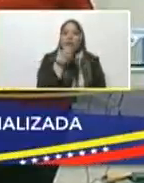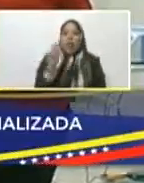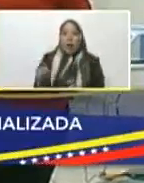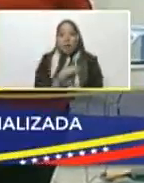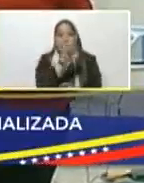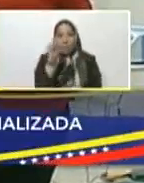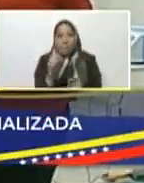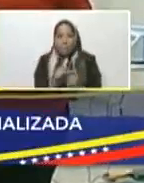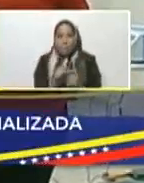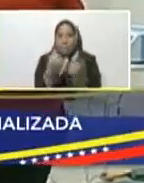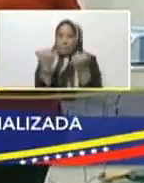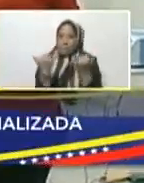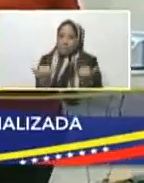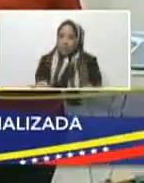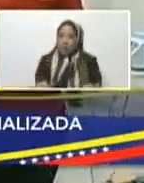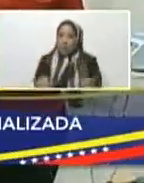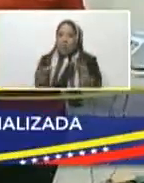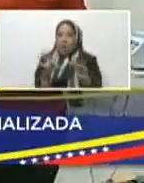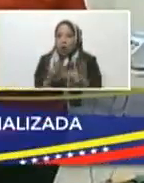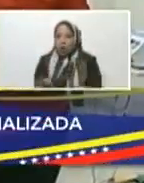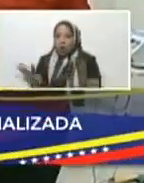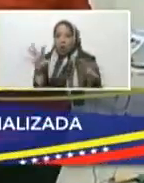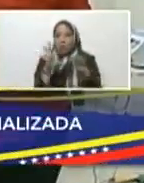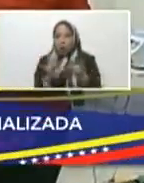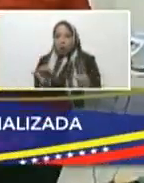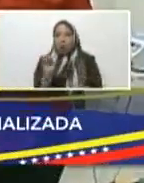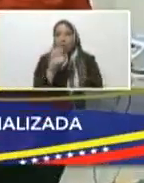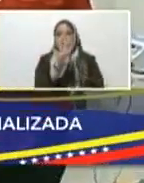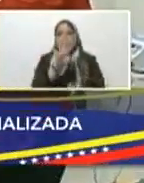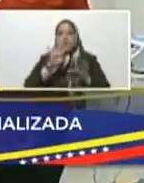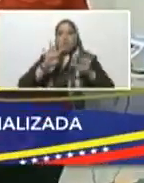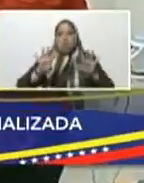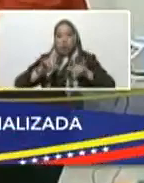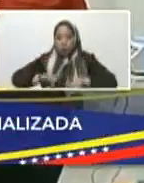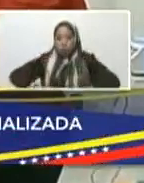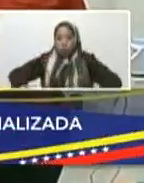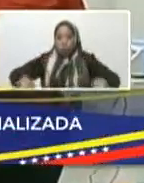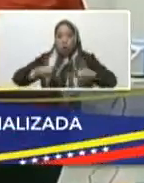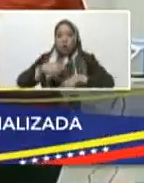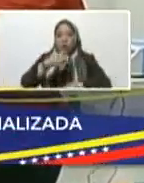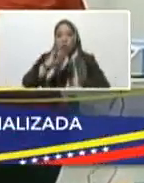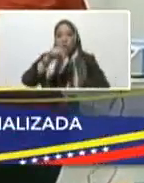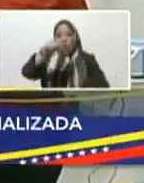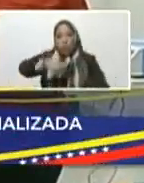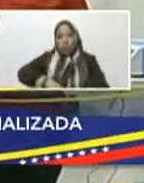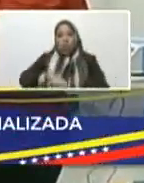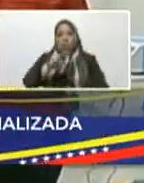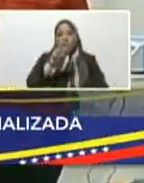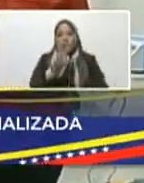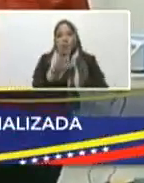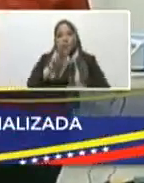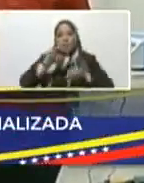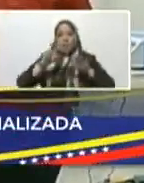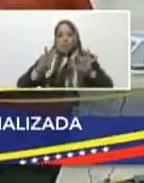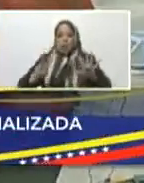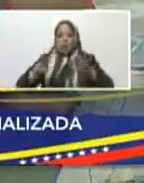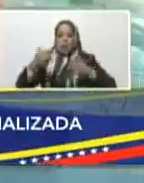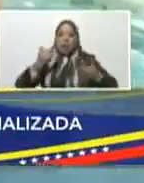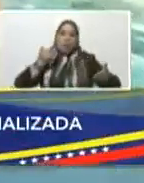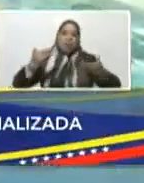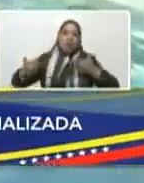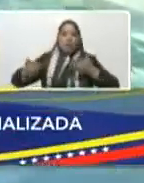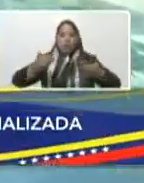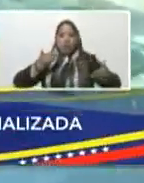especializada, donde estamos contando con más de 54 espacios que tienen hoy, 37 servicios, de los cuales, por